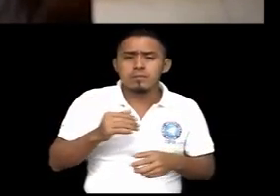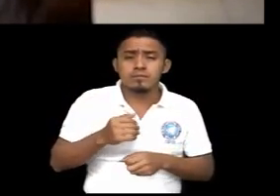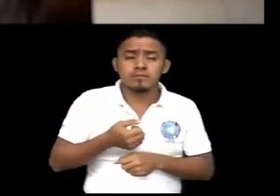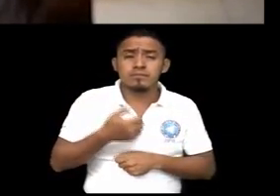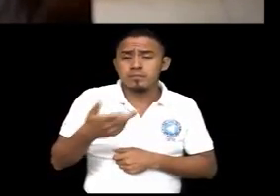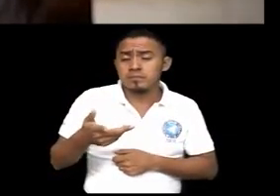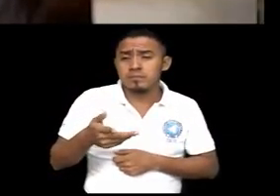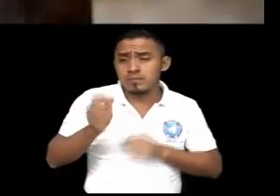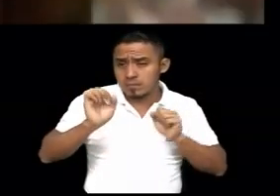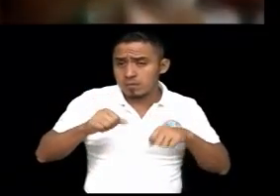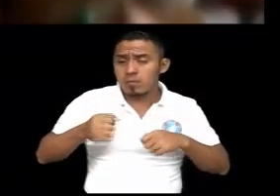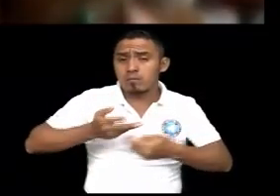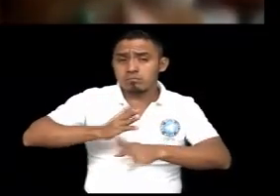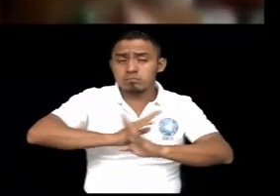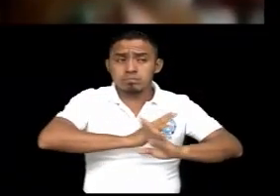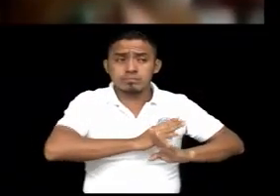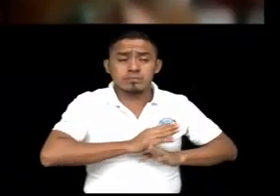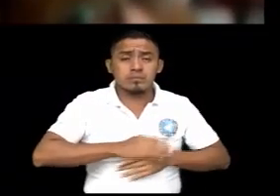que pueden prevenirlo?